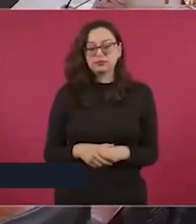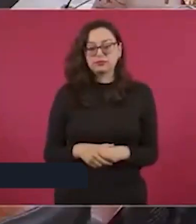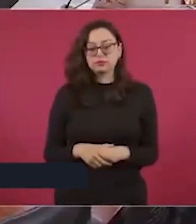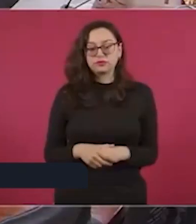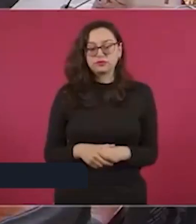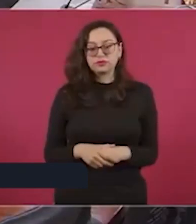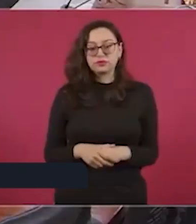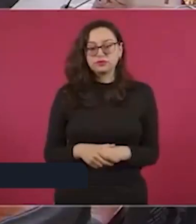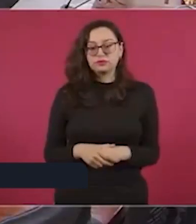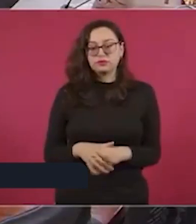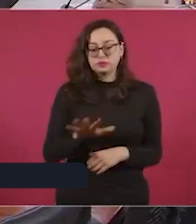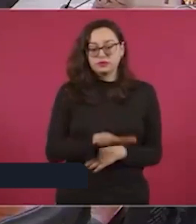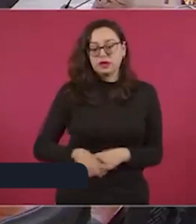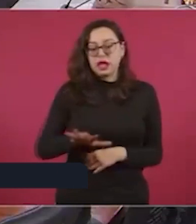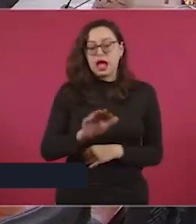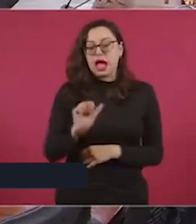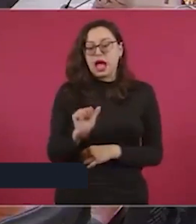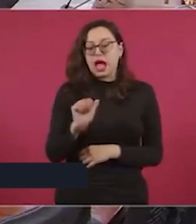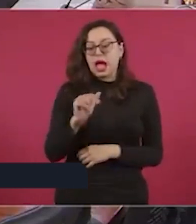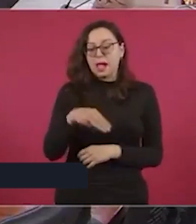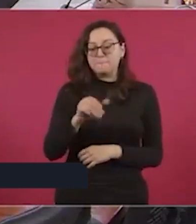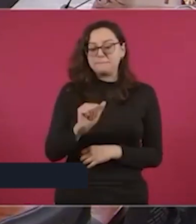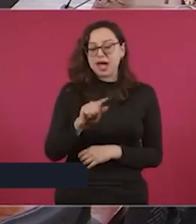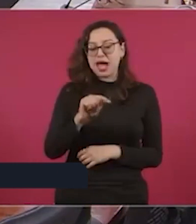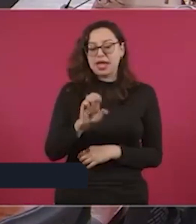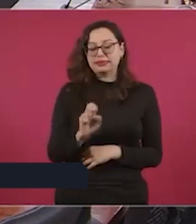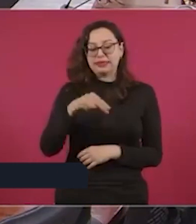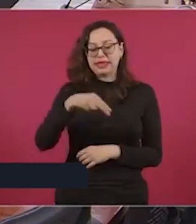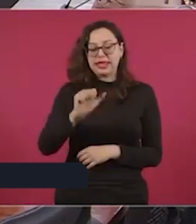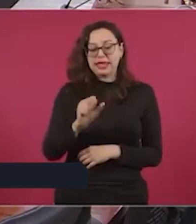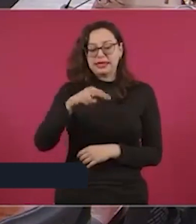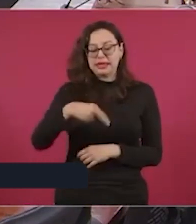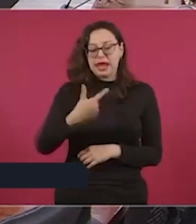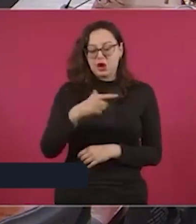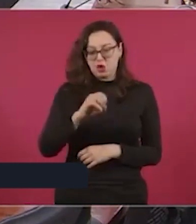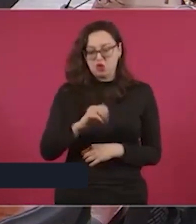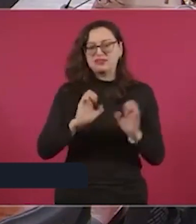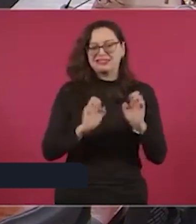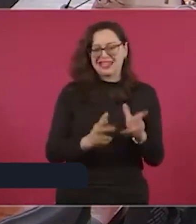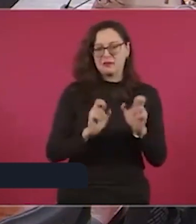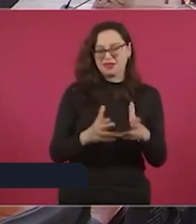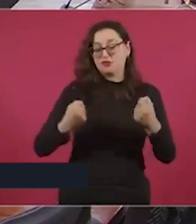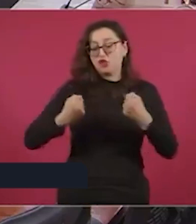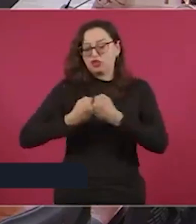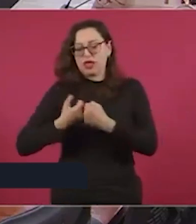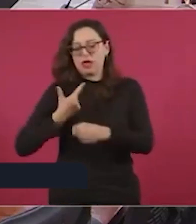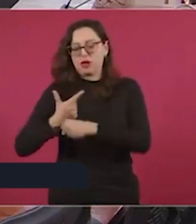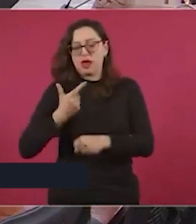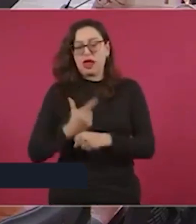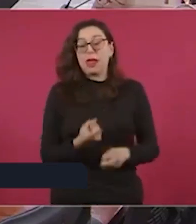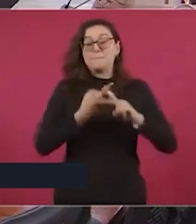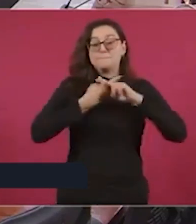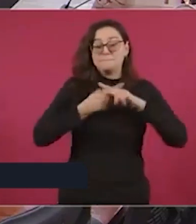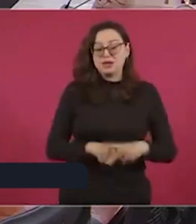Chiapas han regresado a sus comunidades Aunque el temor persiste debido a la presencia de grupos delincuenciales según el informe